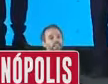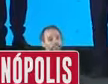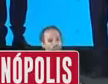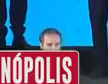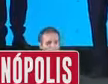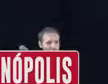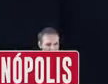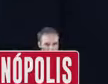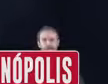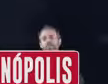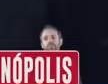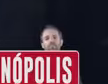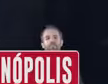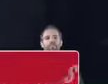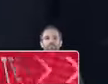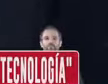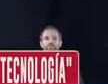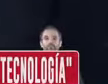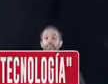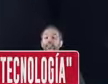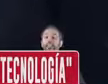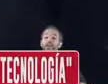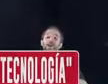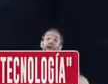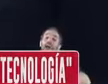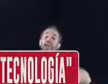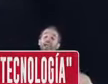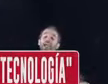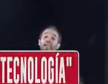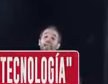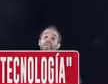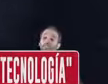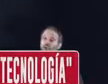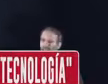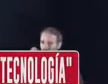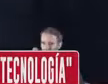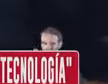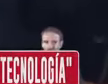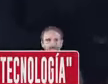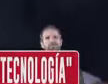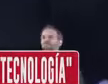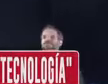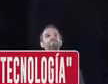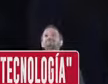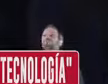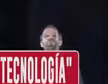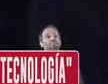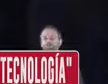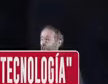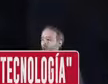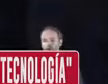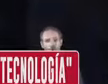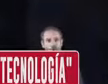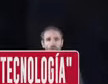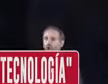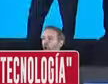pedirlo quien estaba de jefe de gobierno nones no van a impedir